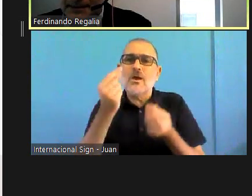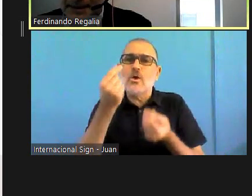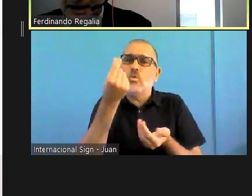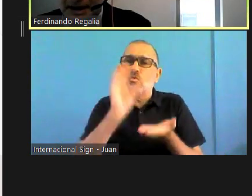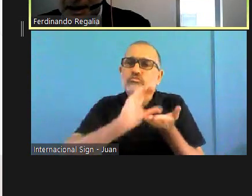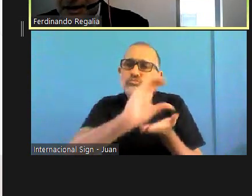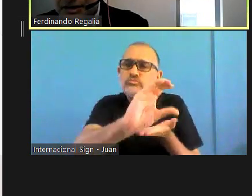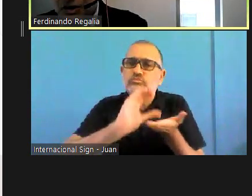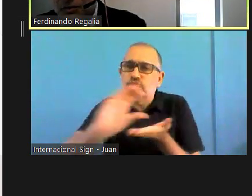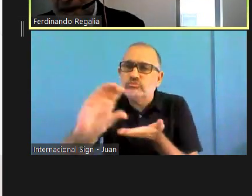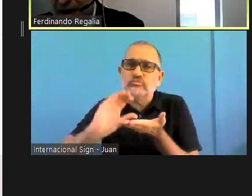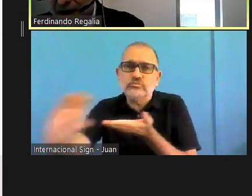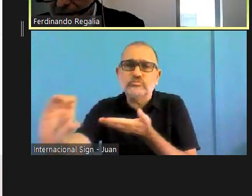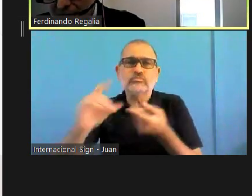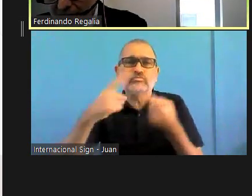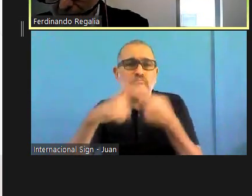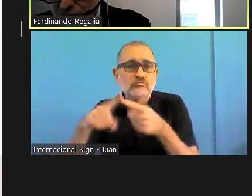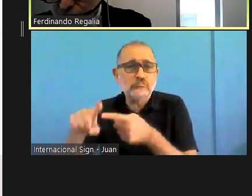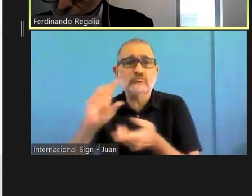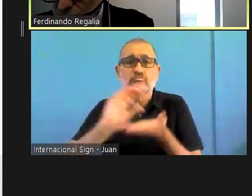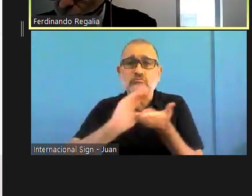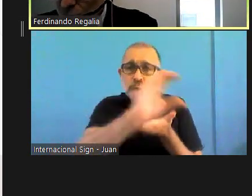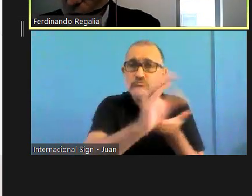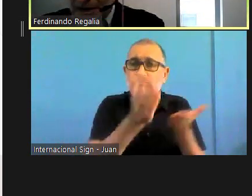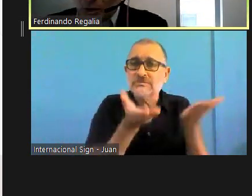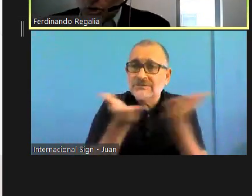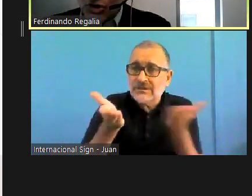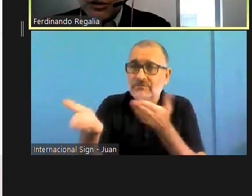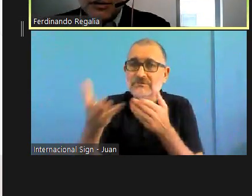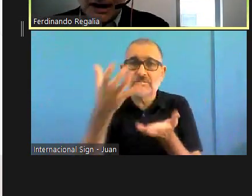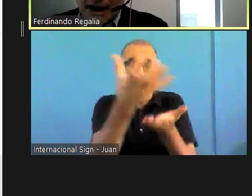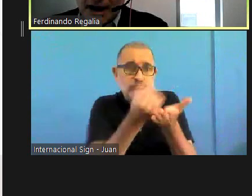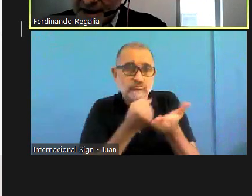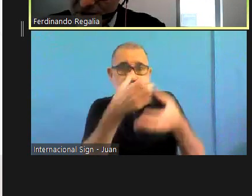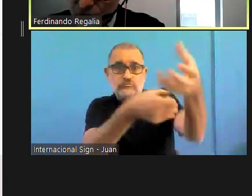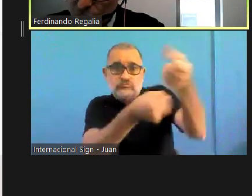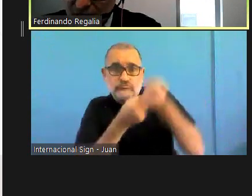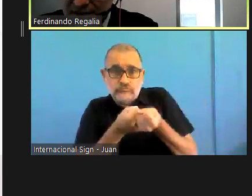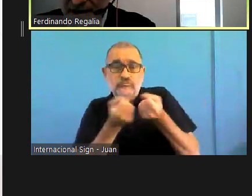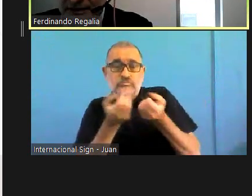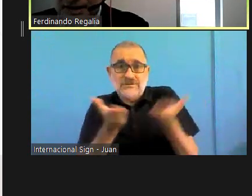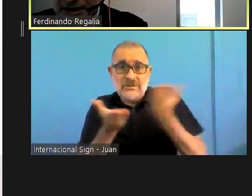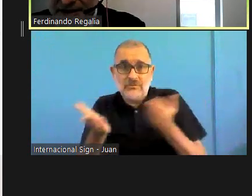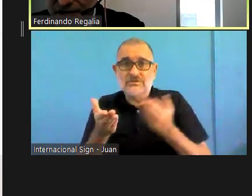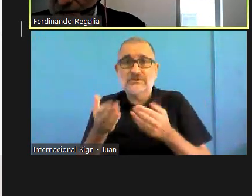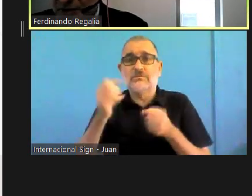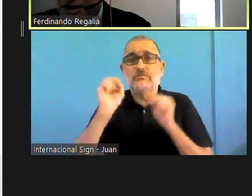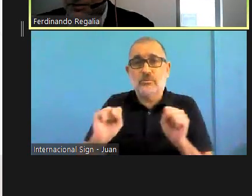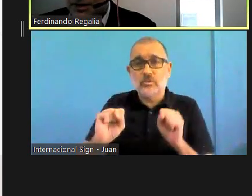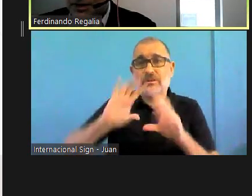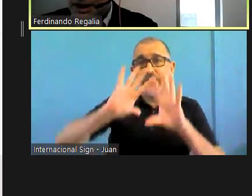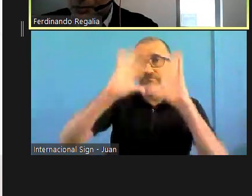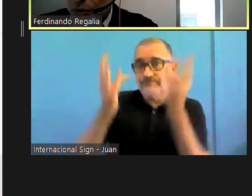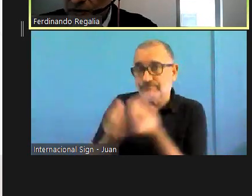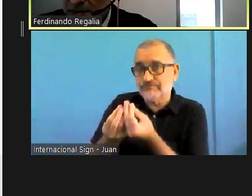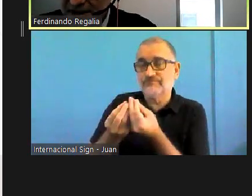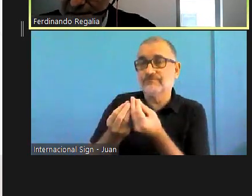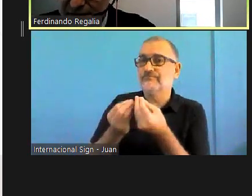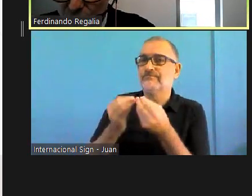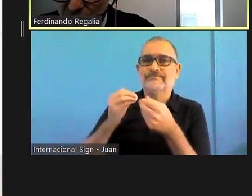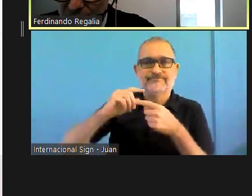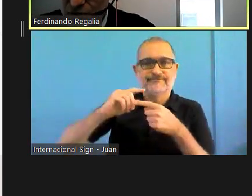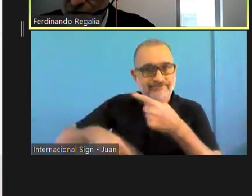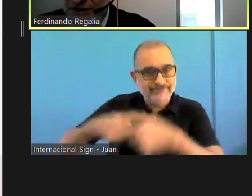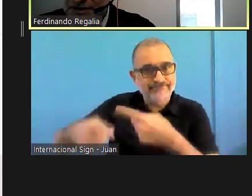qué resultados se pueden lograr. Así que, para concluir, la promoción de la salud, la calidad de los servicios, la transformación